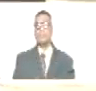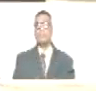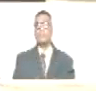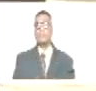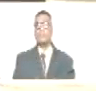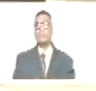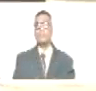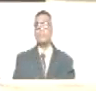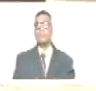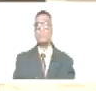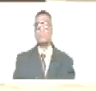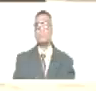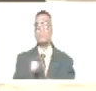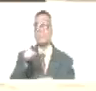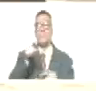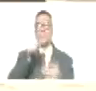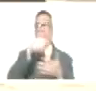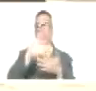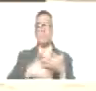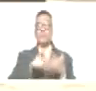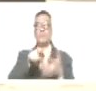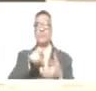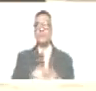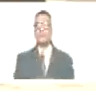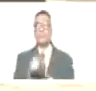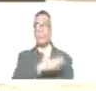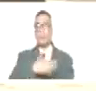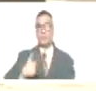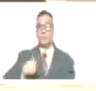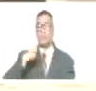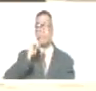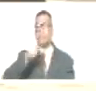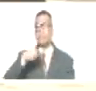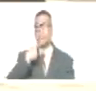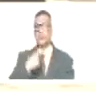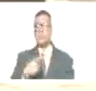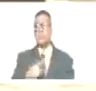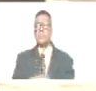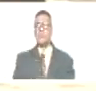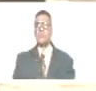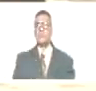Lo incluyo. Y quiero además decir lo siguiente,